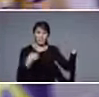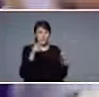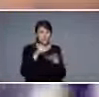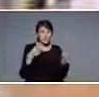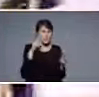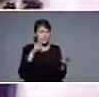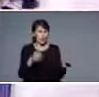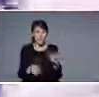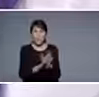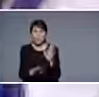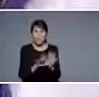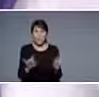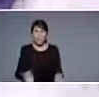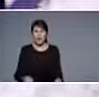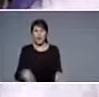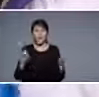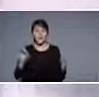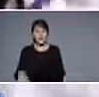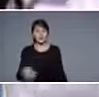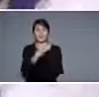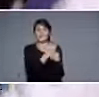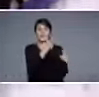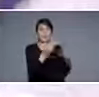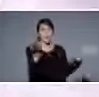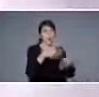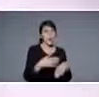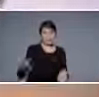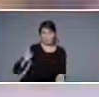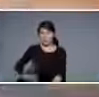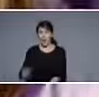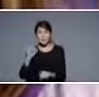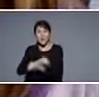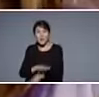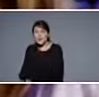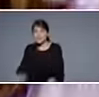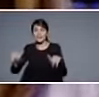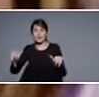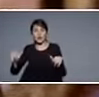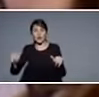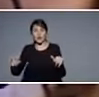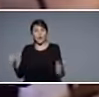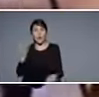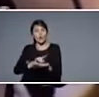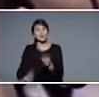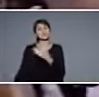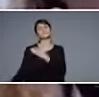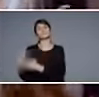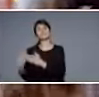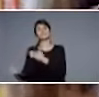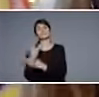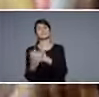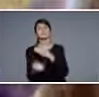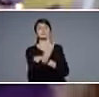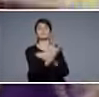gente. Ni un puto trabajo, no cobro ni paro, de nuevo volvió a